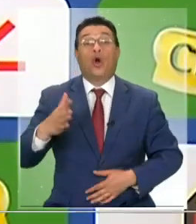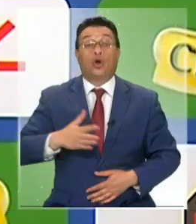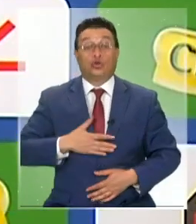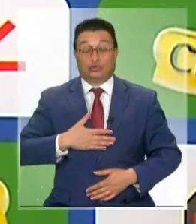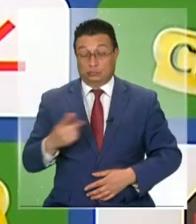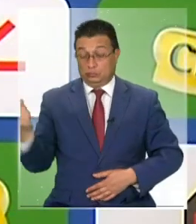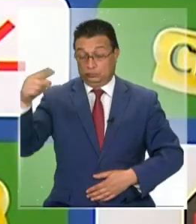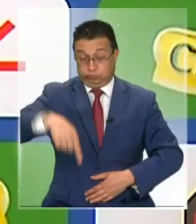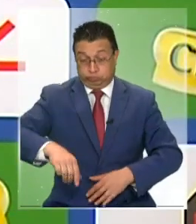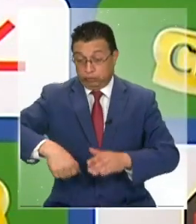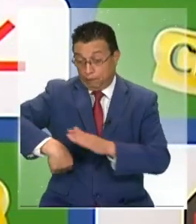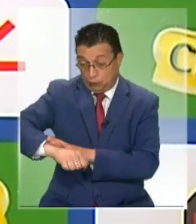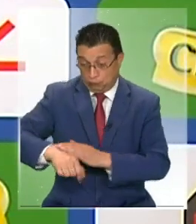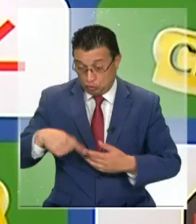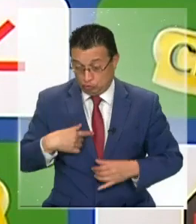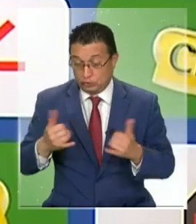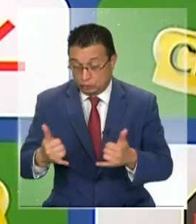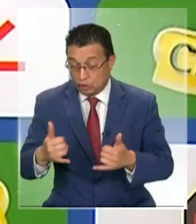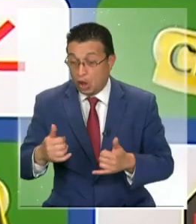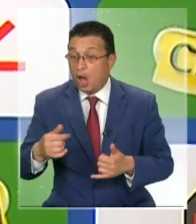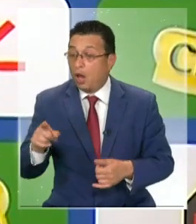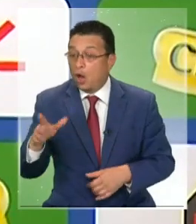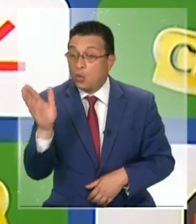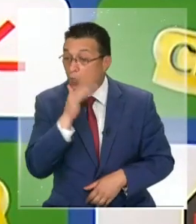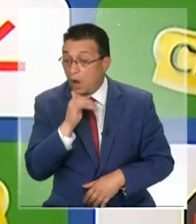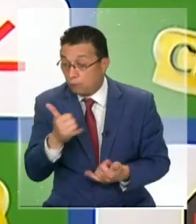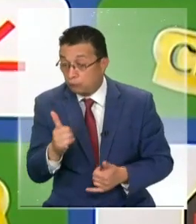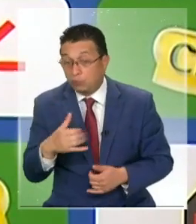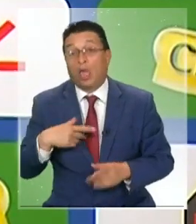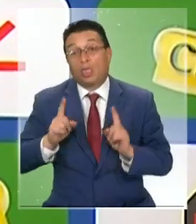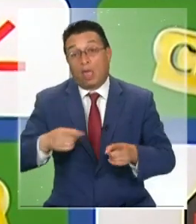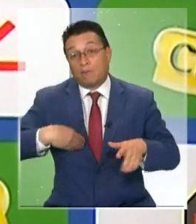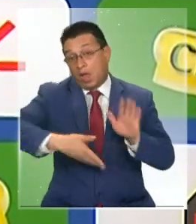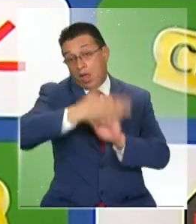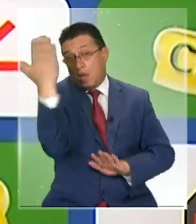trabajar en fútbol y no hay fútbol, me tengo que ir.